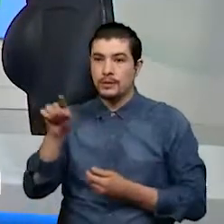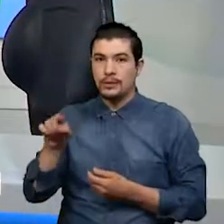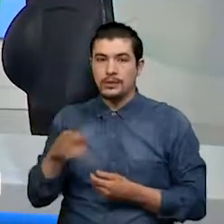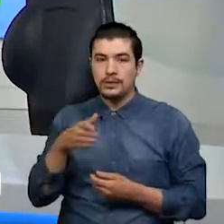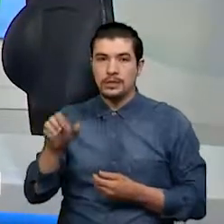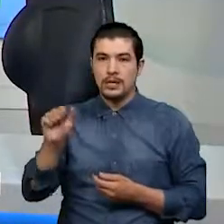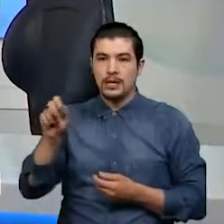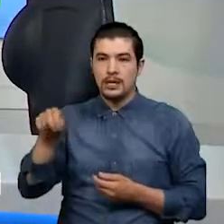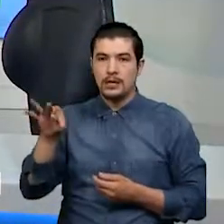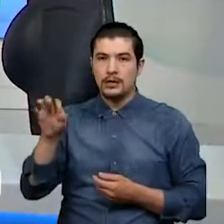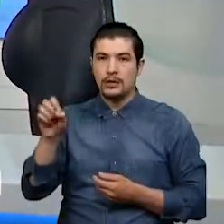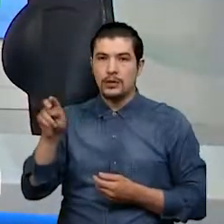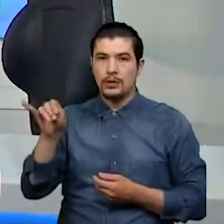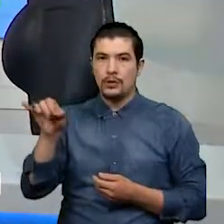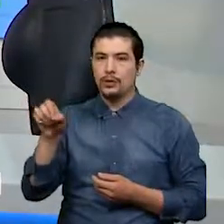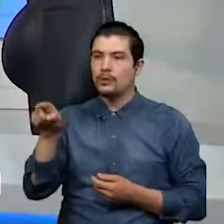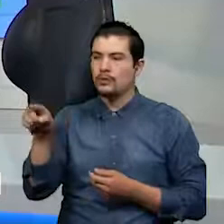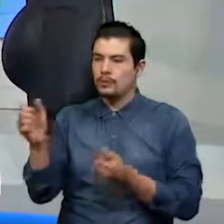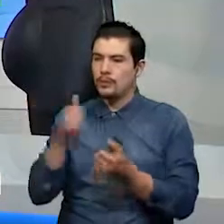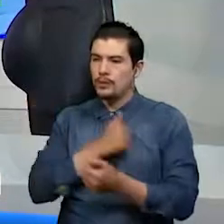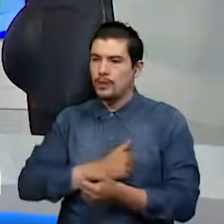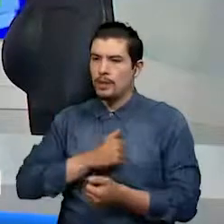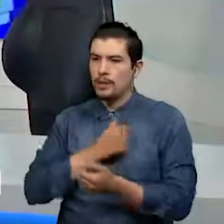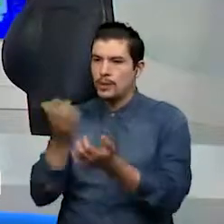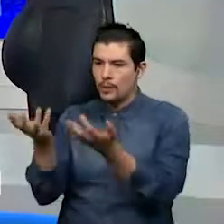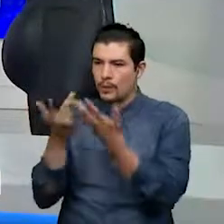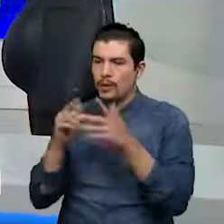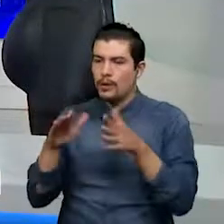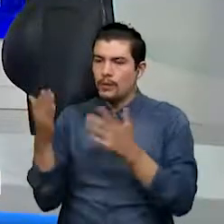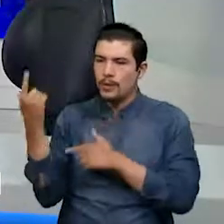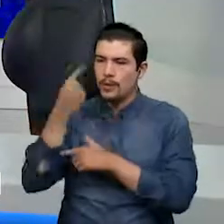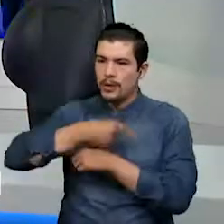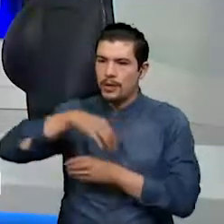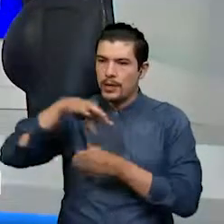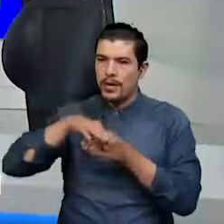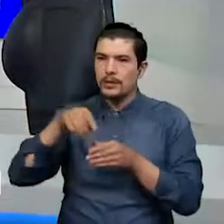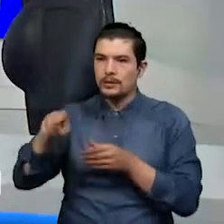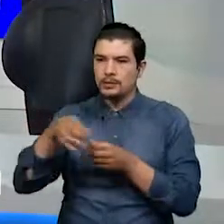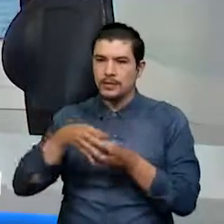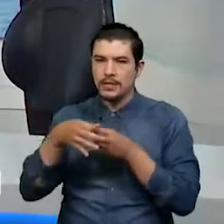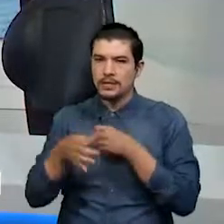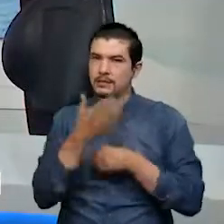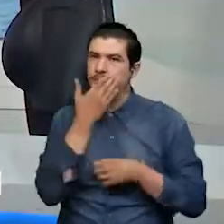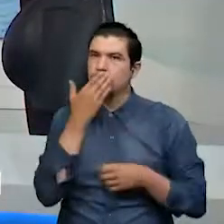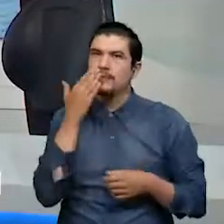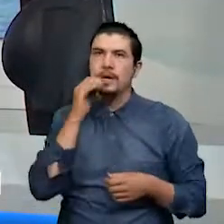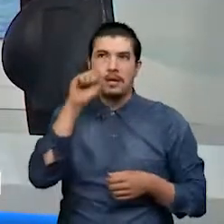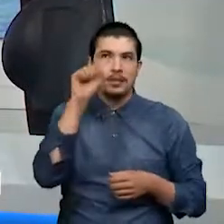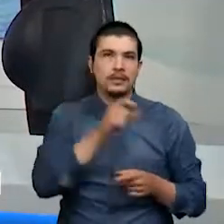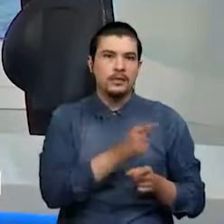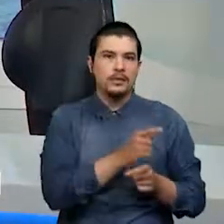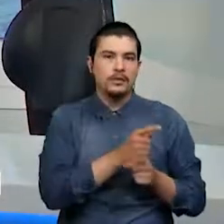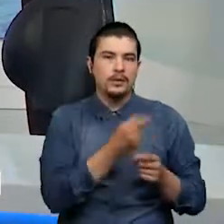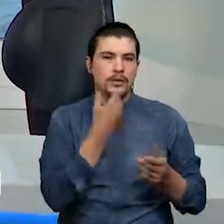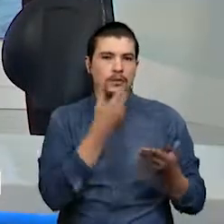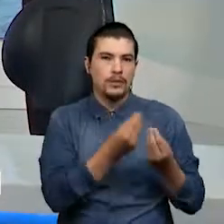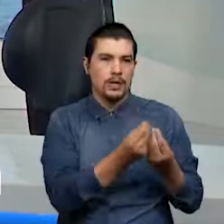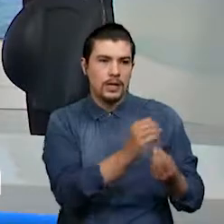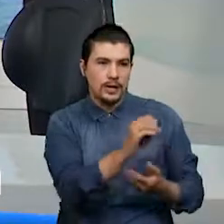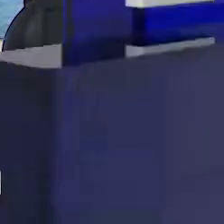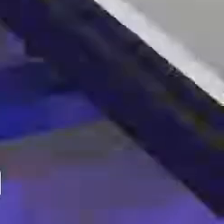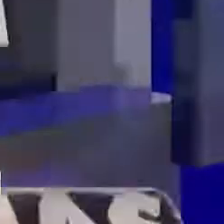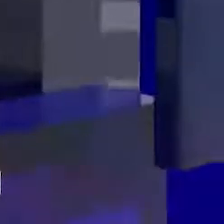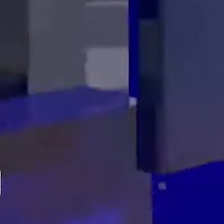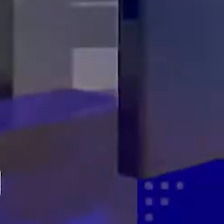Región TV. Luis, cuéntenos cómo transcurrió la jornada electoral allí en Barbosa, adelante. Así es, compañeros, buenas tardes. Con amagos